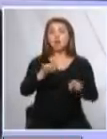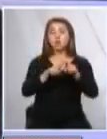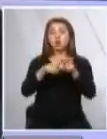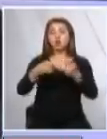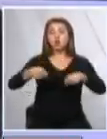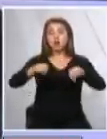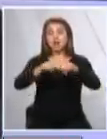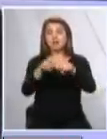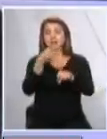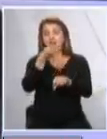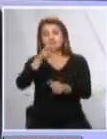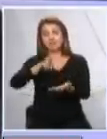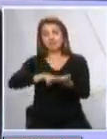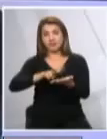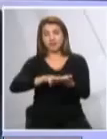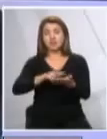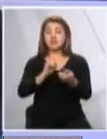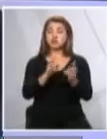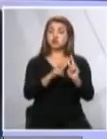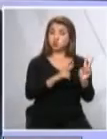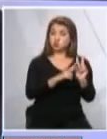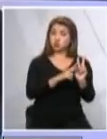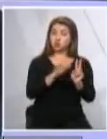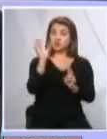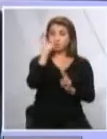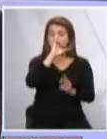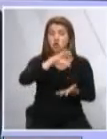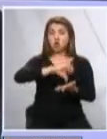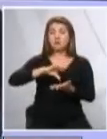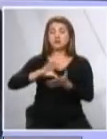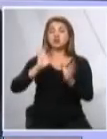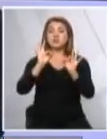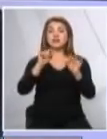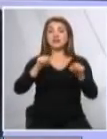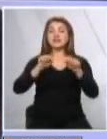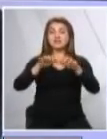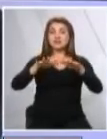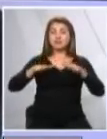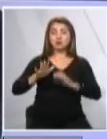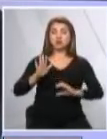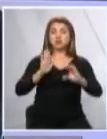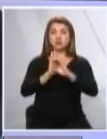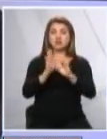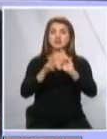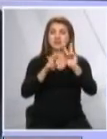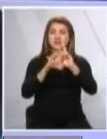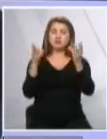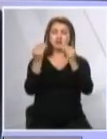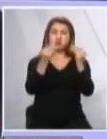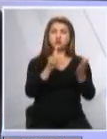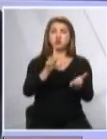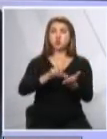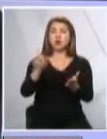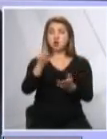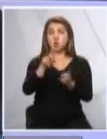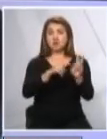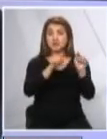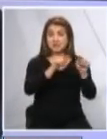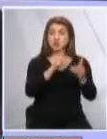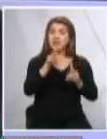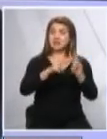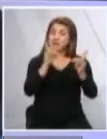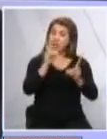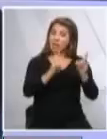que conecte en legitimidad. Las soluciones que buscan los países normalmente en esto son asambleas constituyentes, se ha hecho en muchas partes. Si no hacen eso, hacer algo